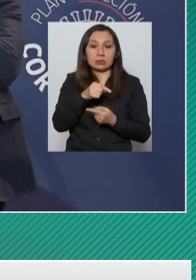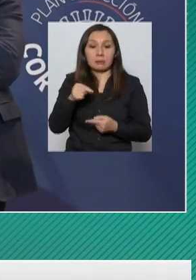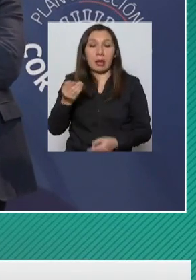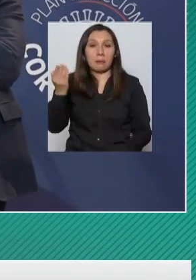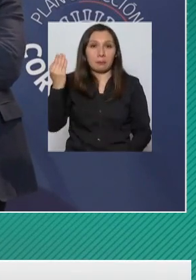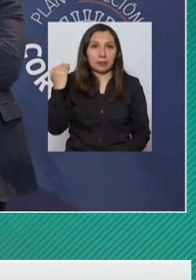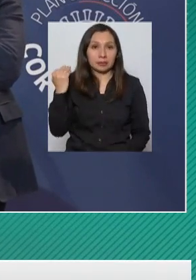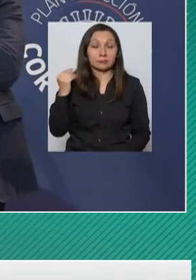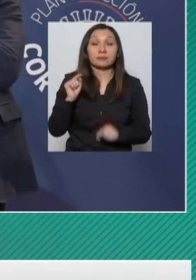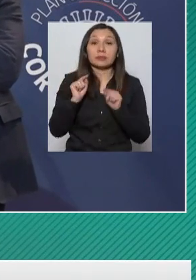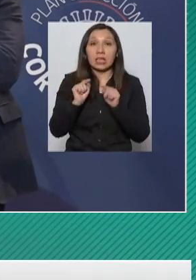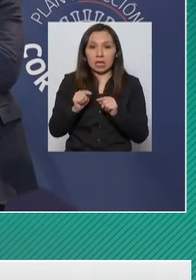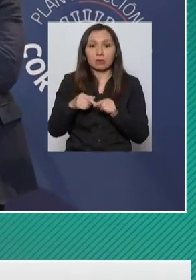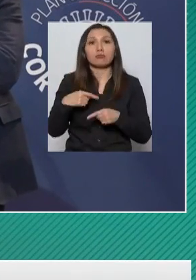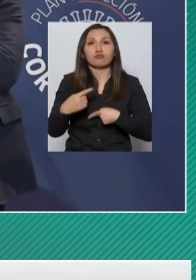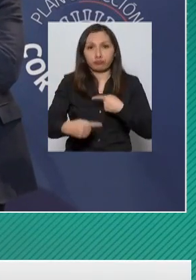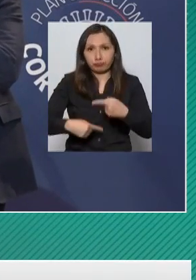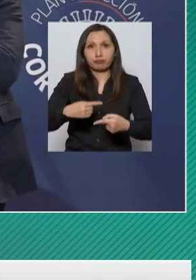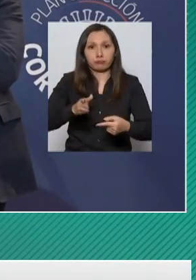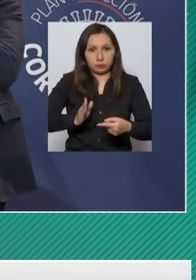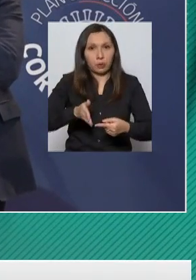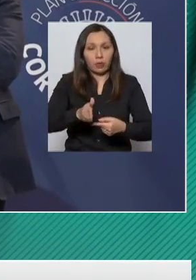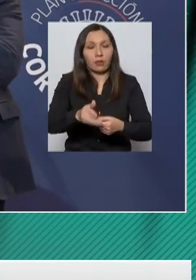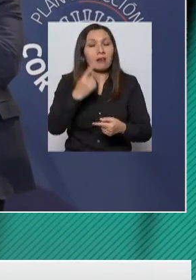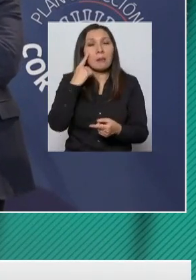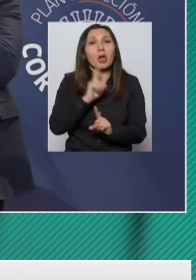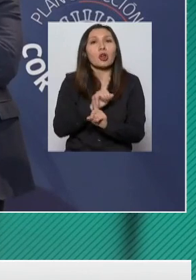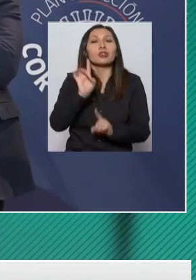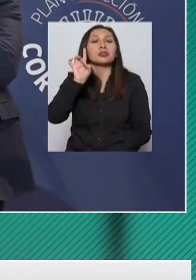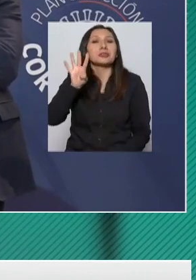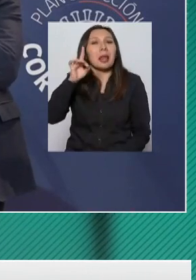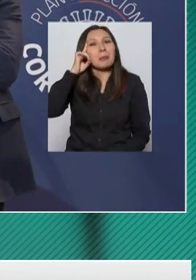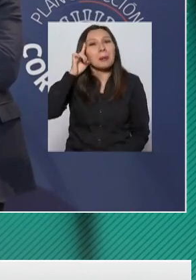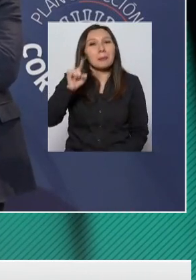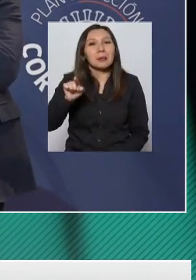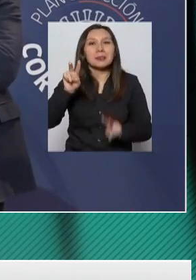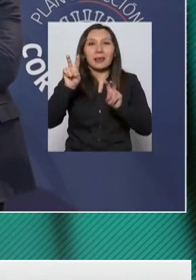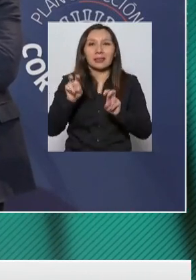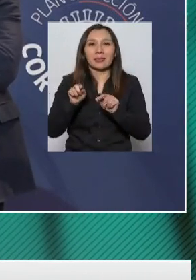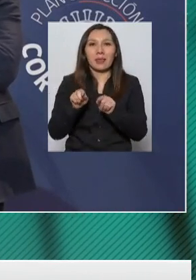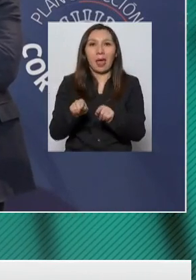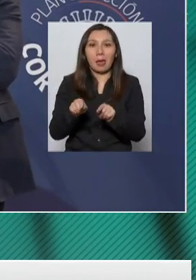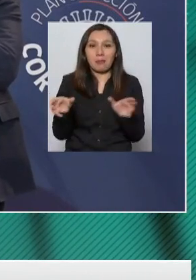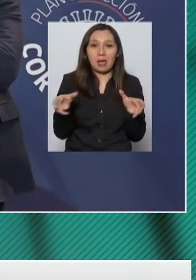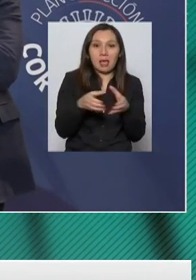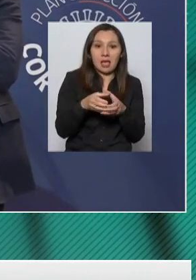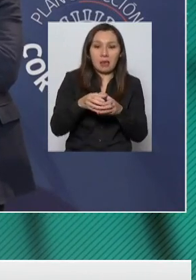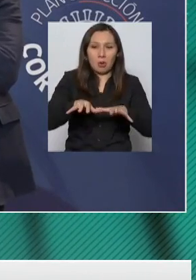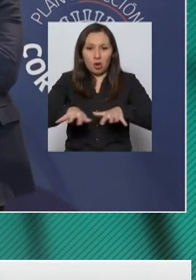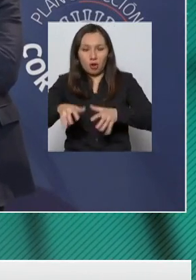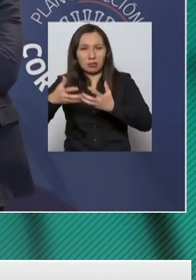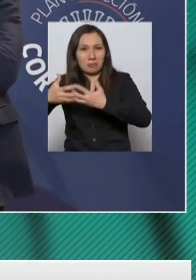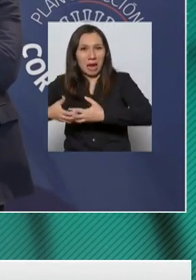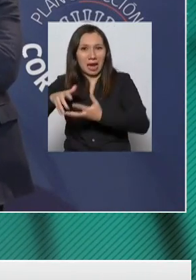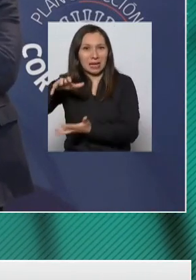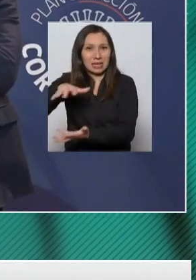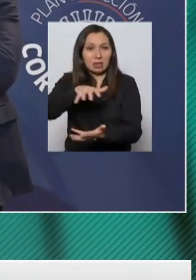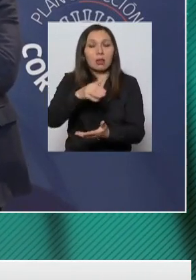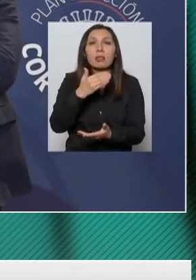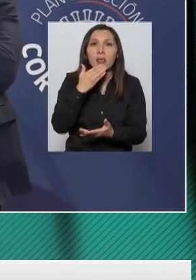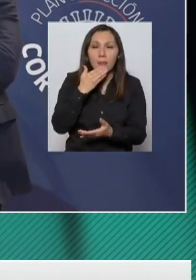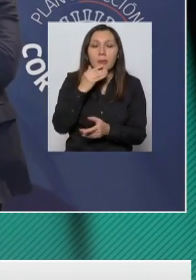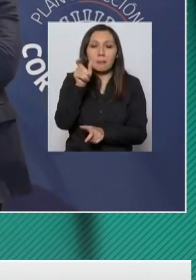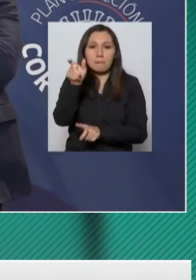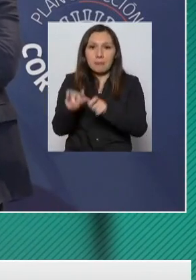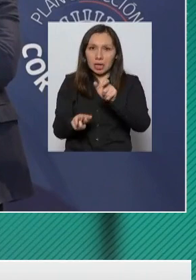y eso va a seguir sucediendo pero esto no es solamente un tema de equipos sino que también hay un tema de